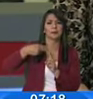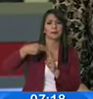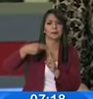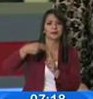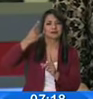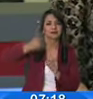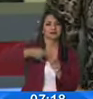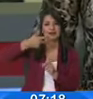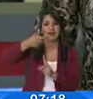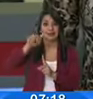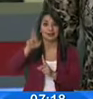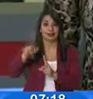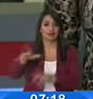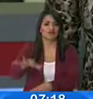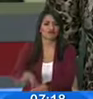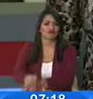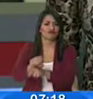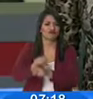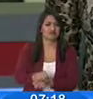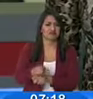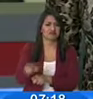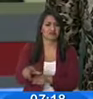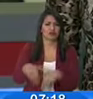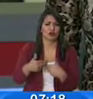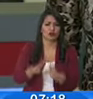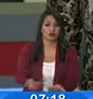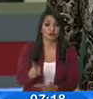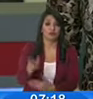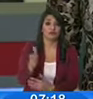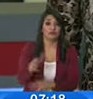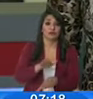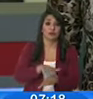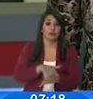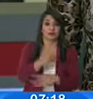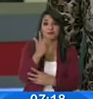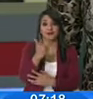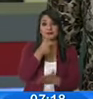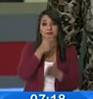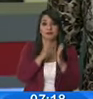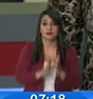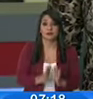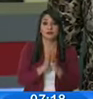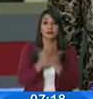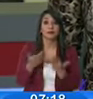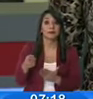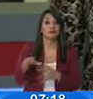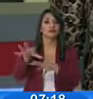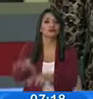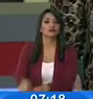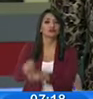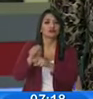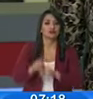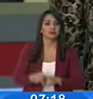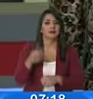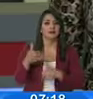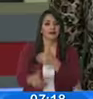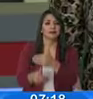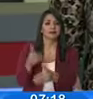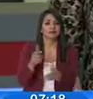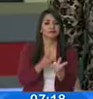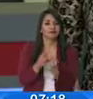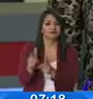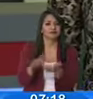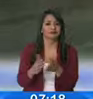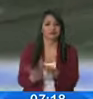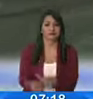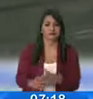Arboleda, alias Thierry, quien sería el autor material del secuestro de los 3 integrantes del grupo periodístico del Comercio, que fueron posteriormente asesinados.